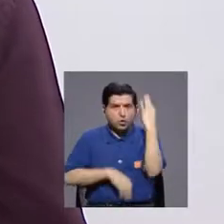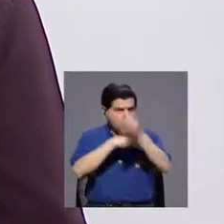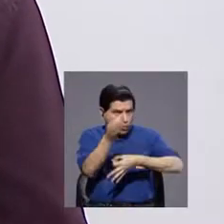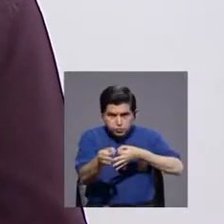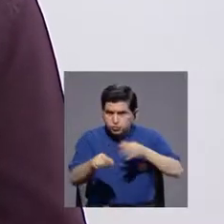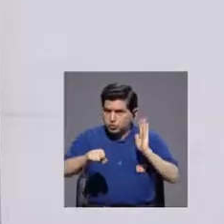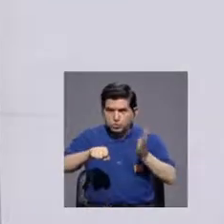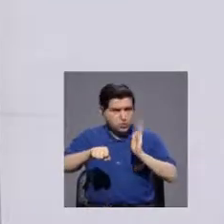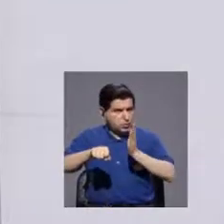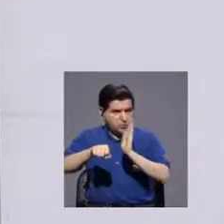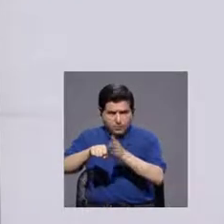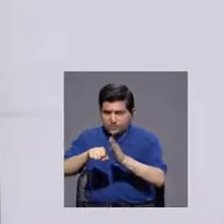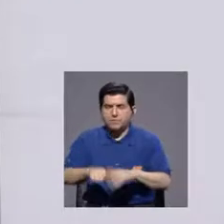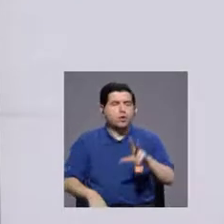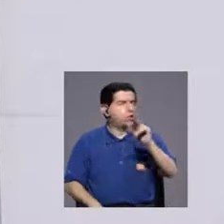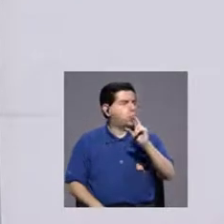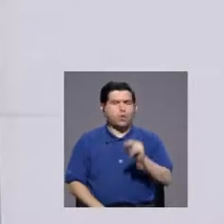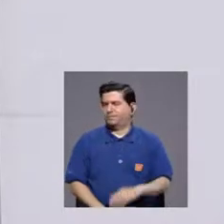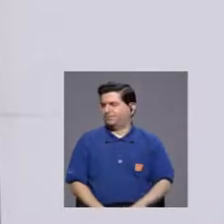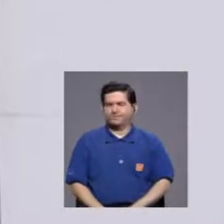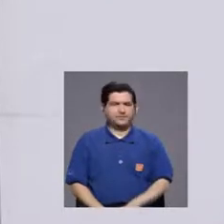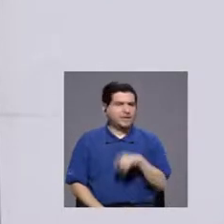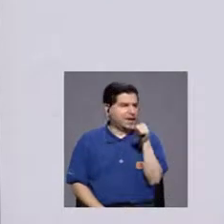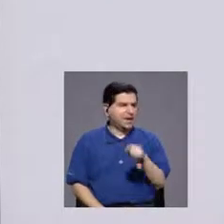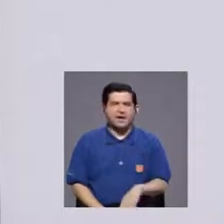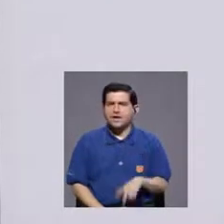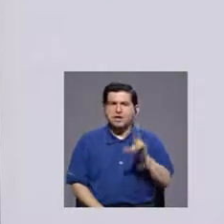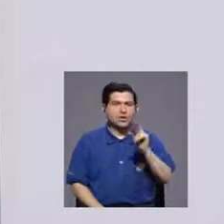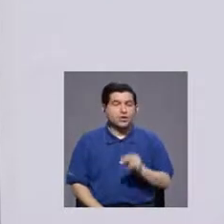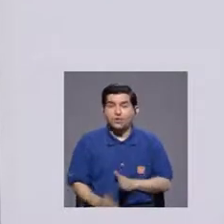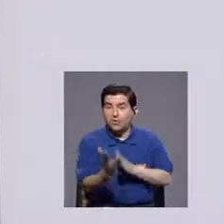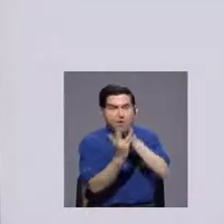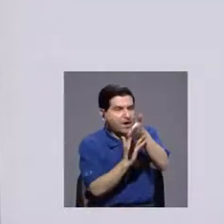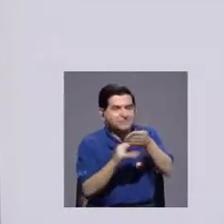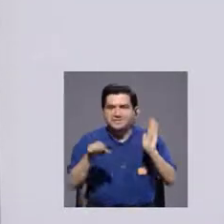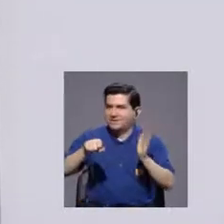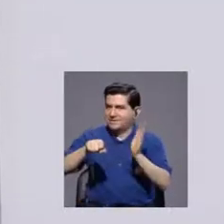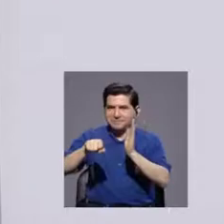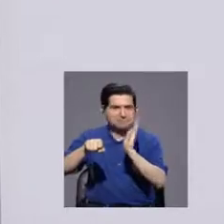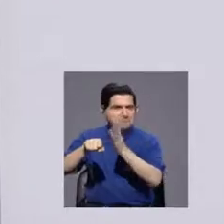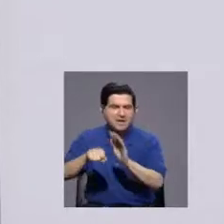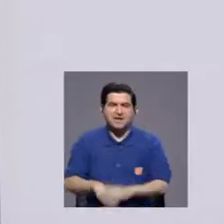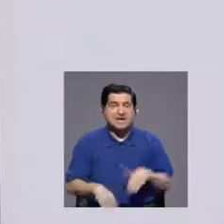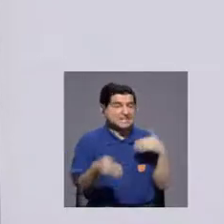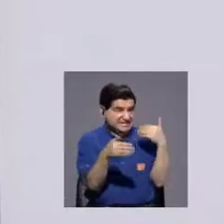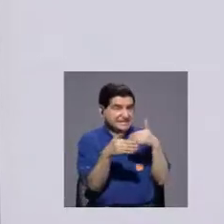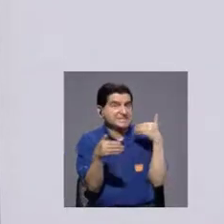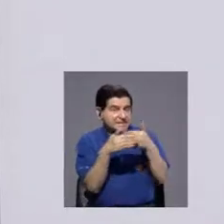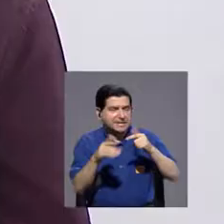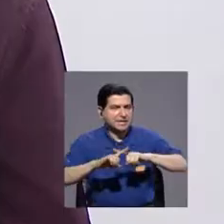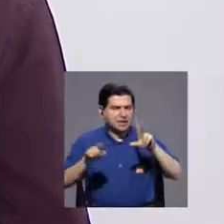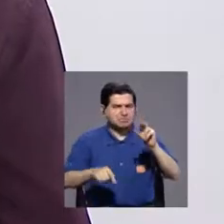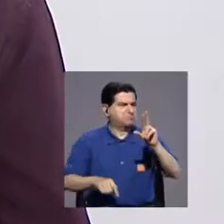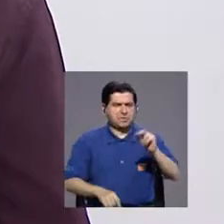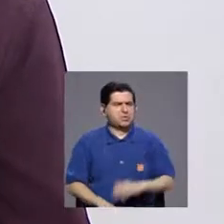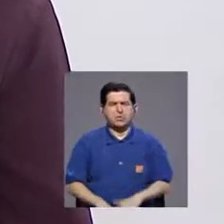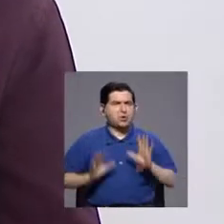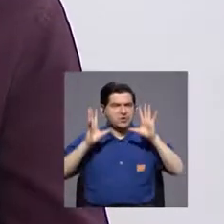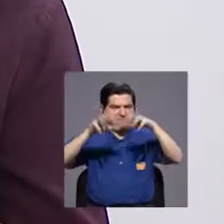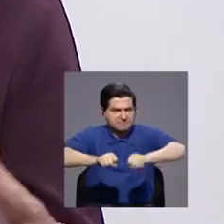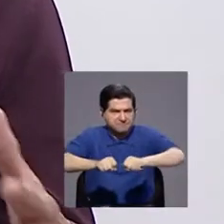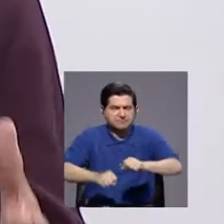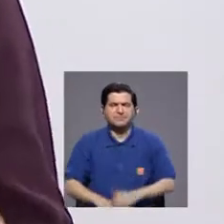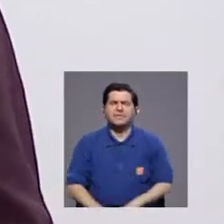la piña aún no hay todavía no han llegado fanning a la piña está cerca pero todavía no no no hay nueva de